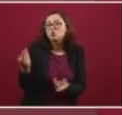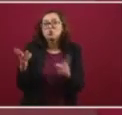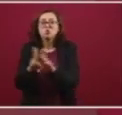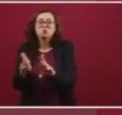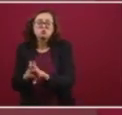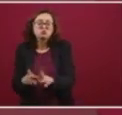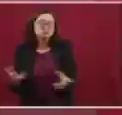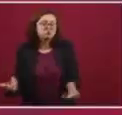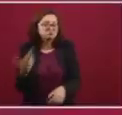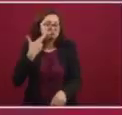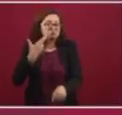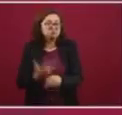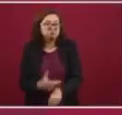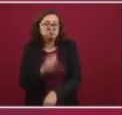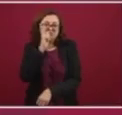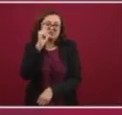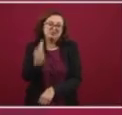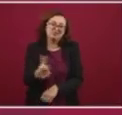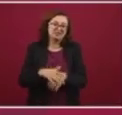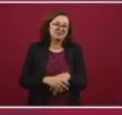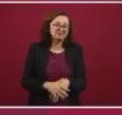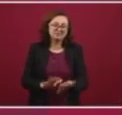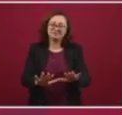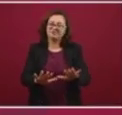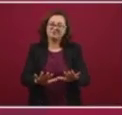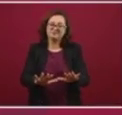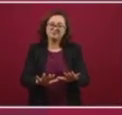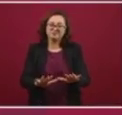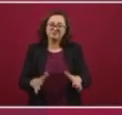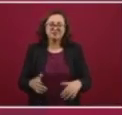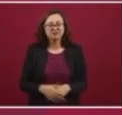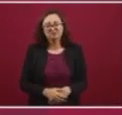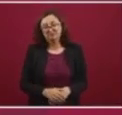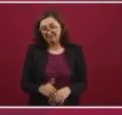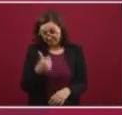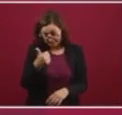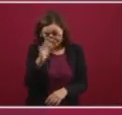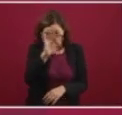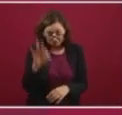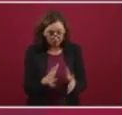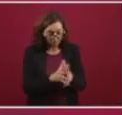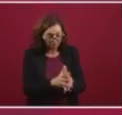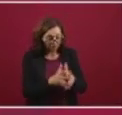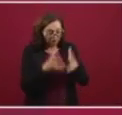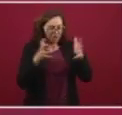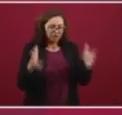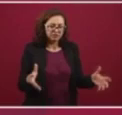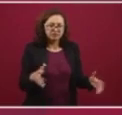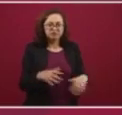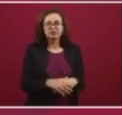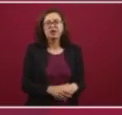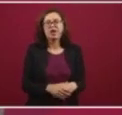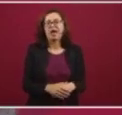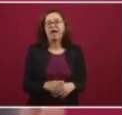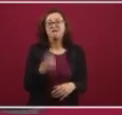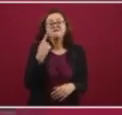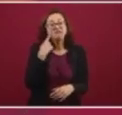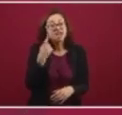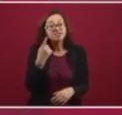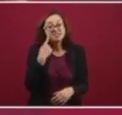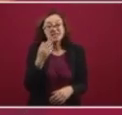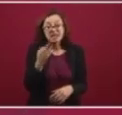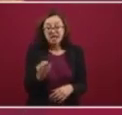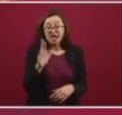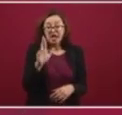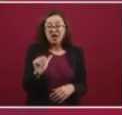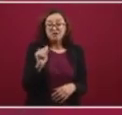Entonces, por eso no estamos hablando del 6, porque, es que si usas fracking, tienes